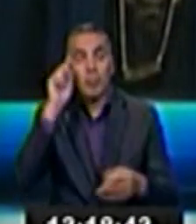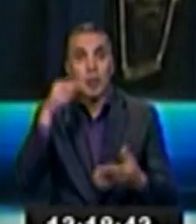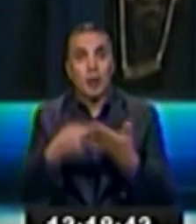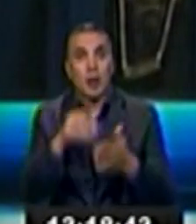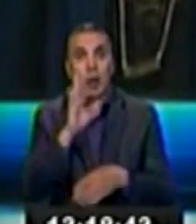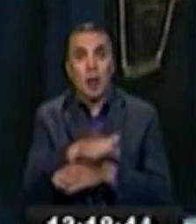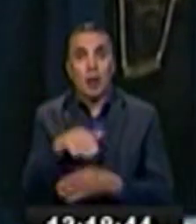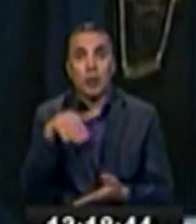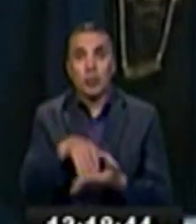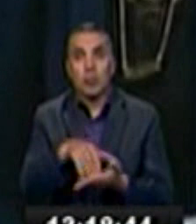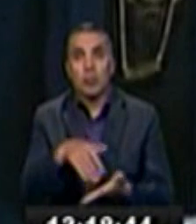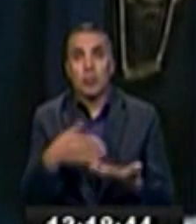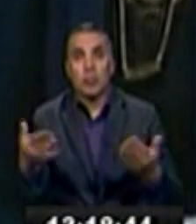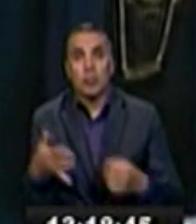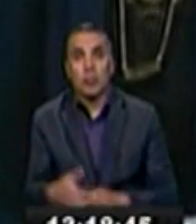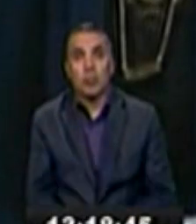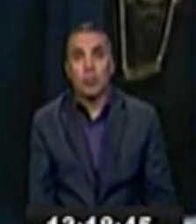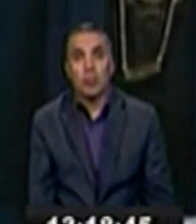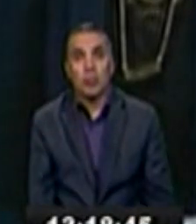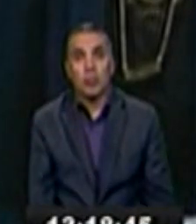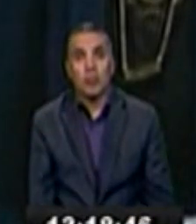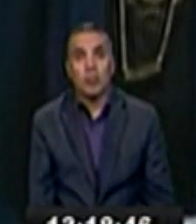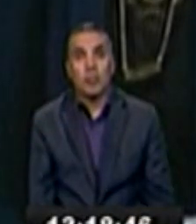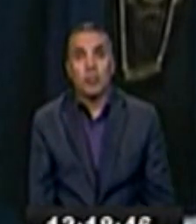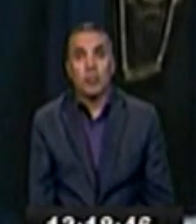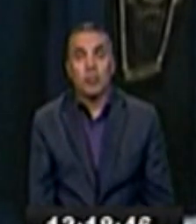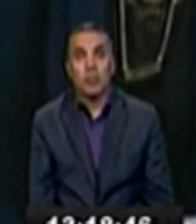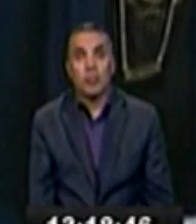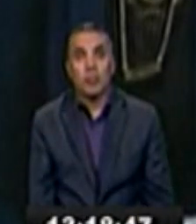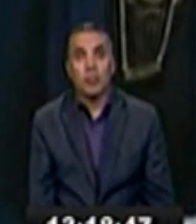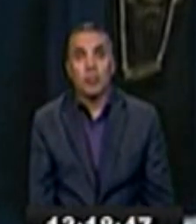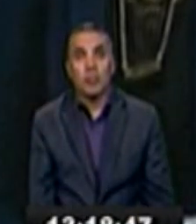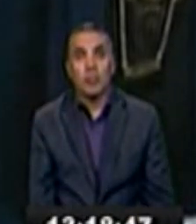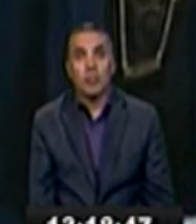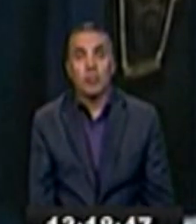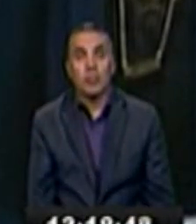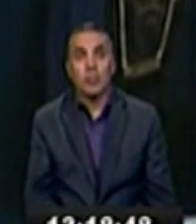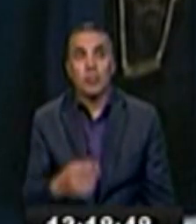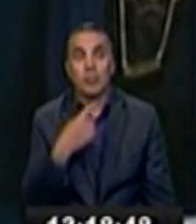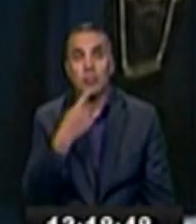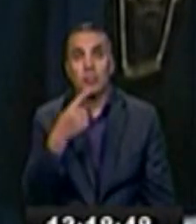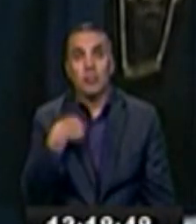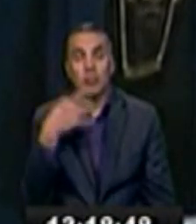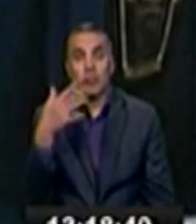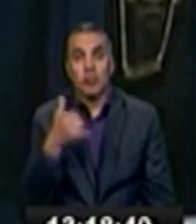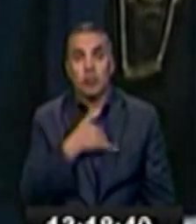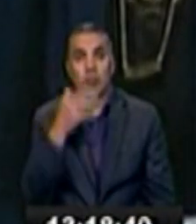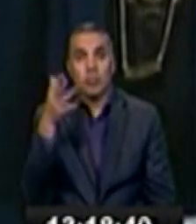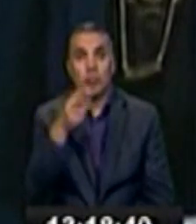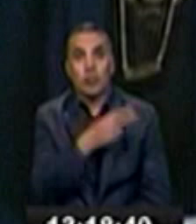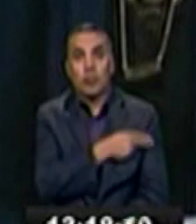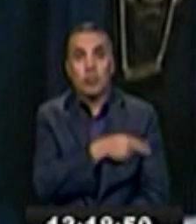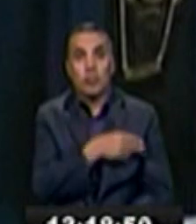estudiantes. La labor del maestro es fundamental. Yo lo digo porque fui maestro.